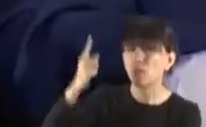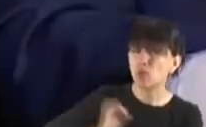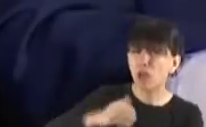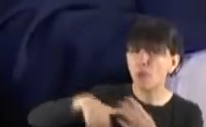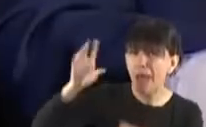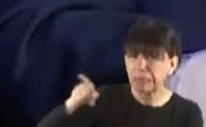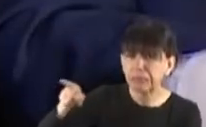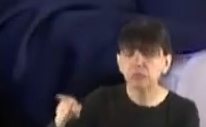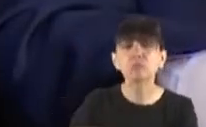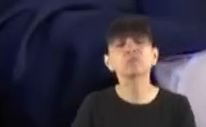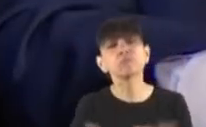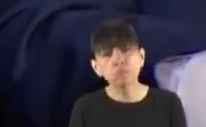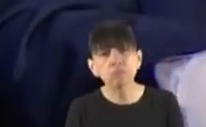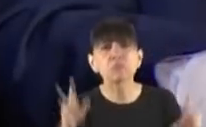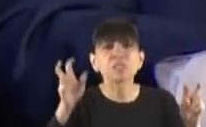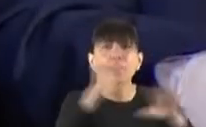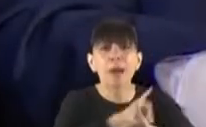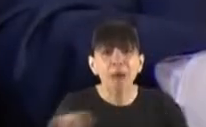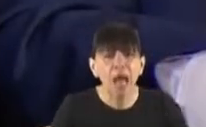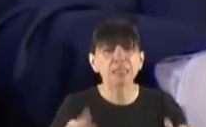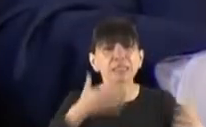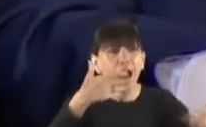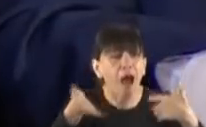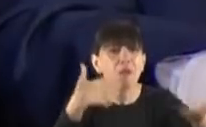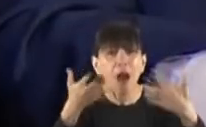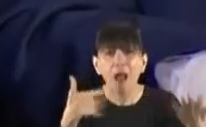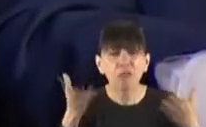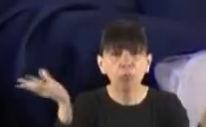de la paz y hemos fracasado.